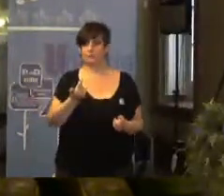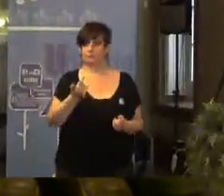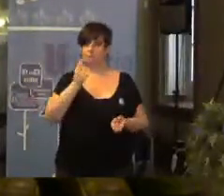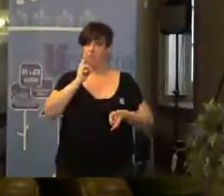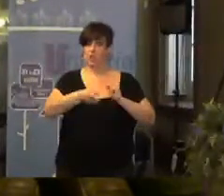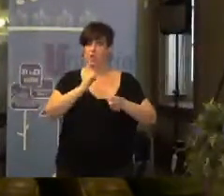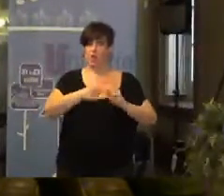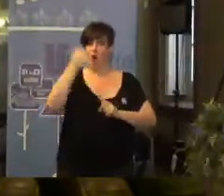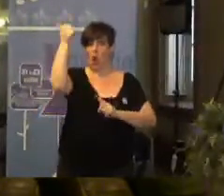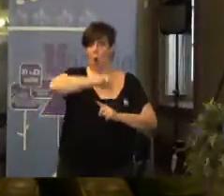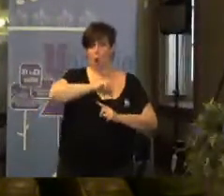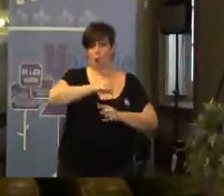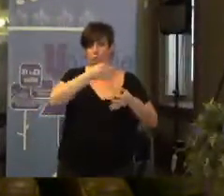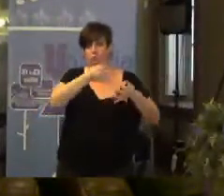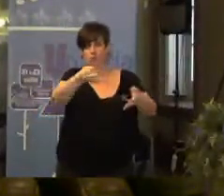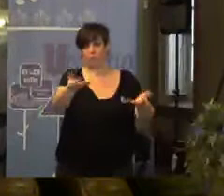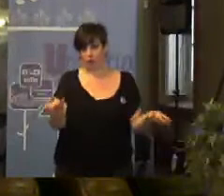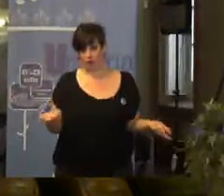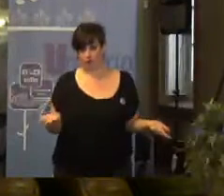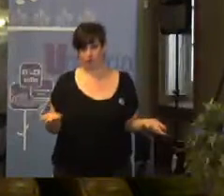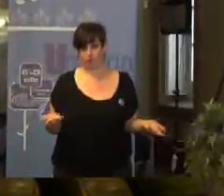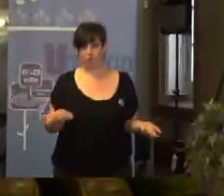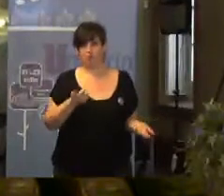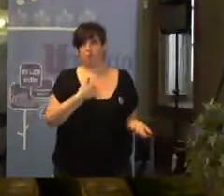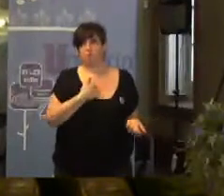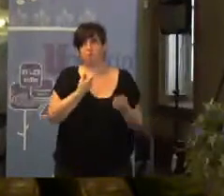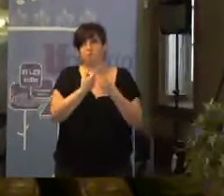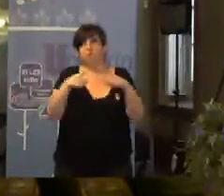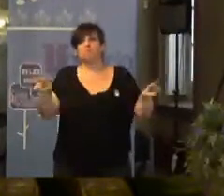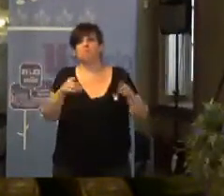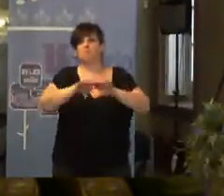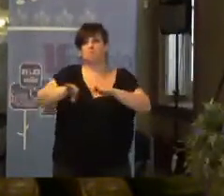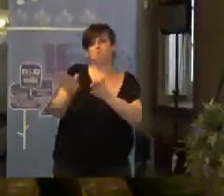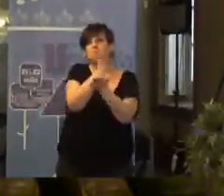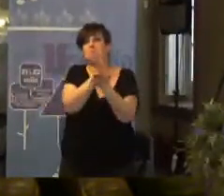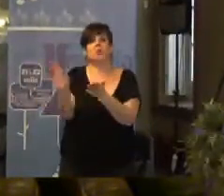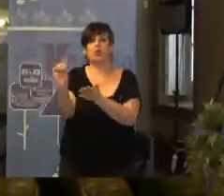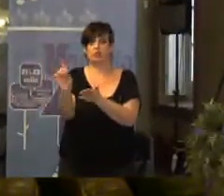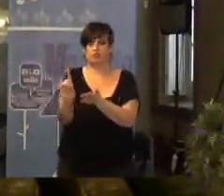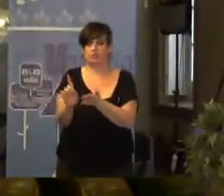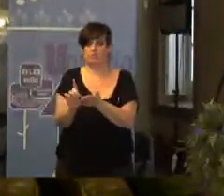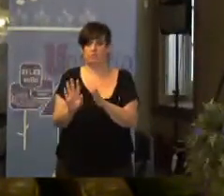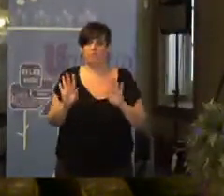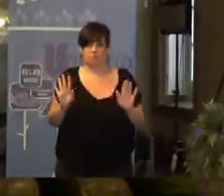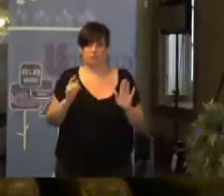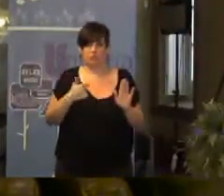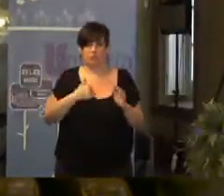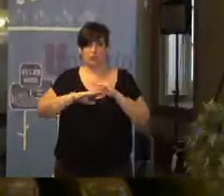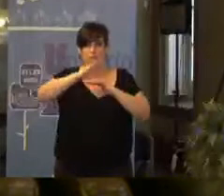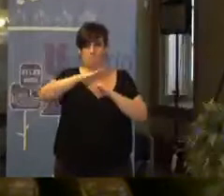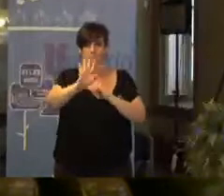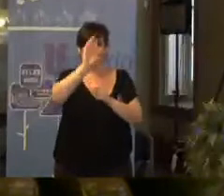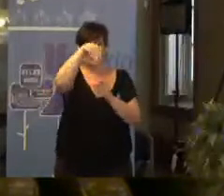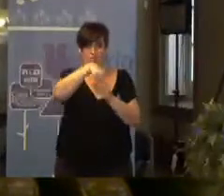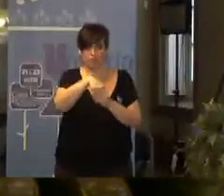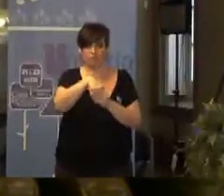sexan novos ou vellos, a mí nese aspecto, o sea, non vou facer distincións, non? Eu dentro de Marea, algúns o sabedes, pelexei moito por iso a